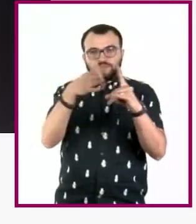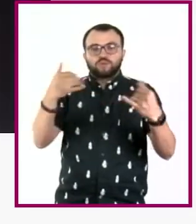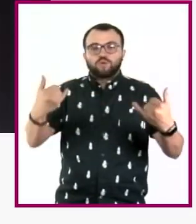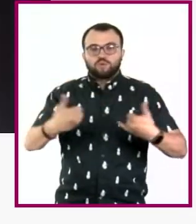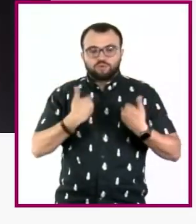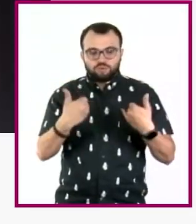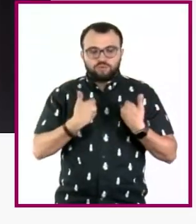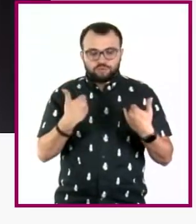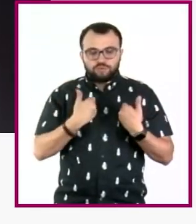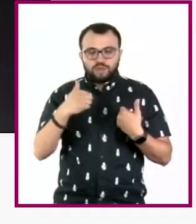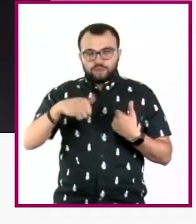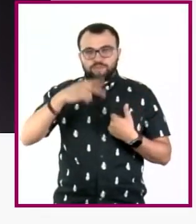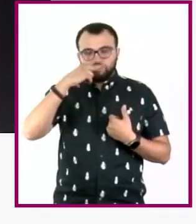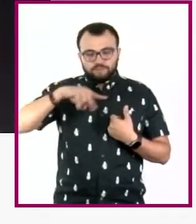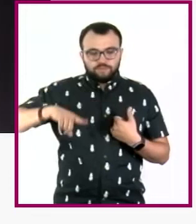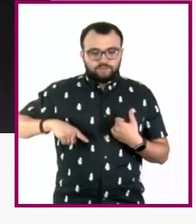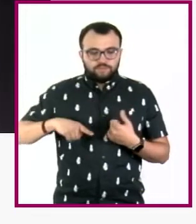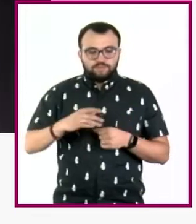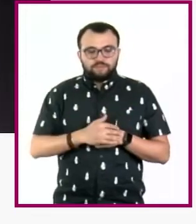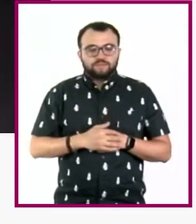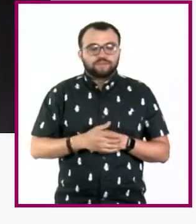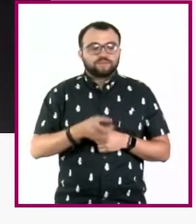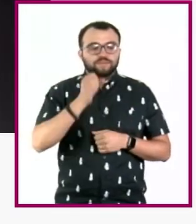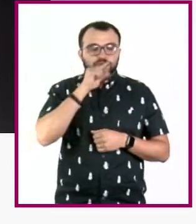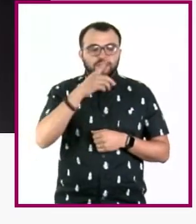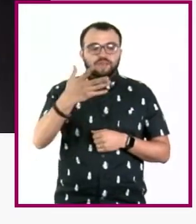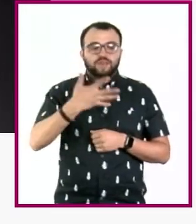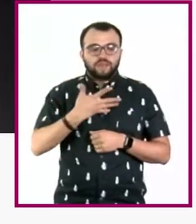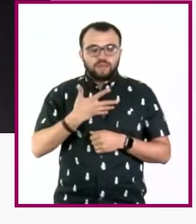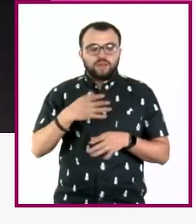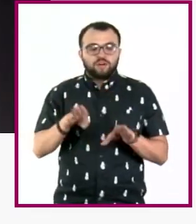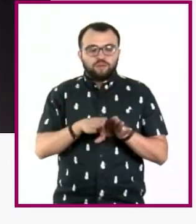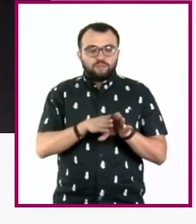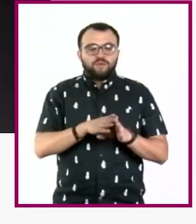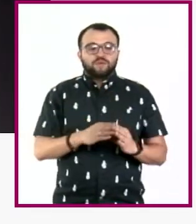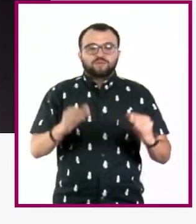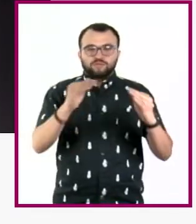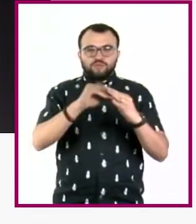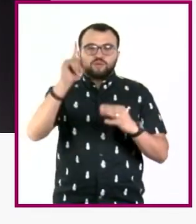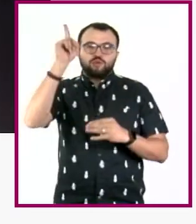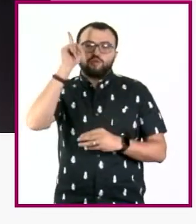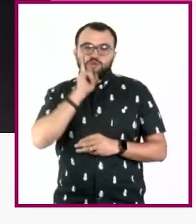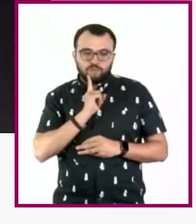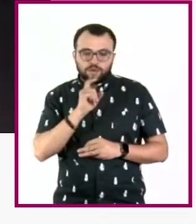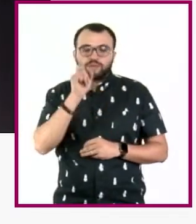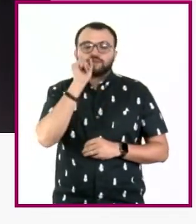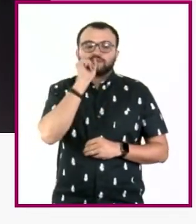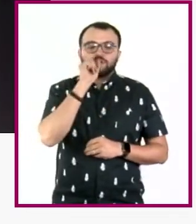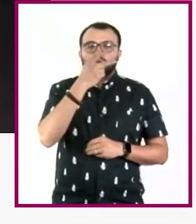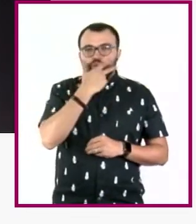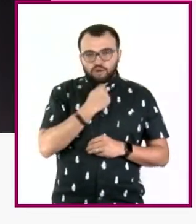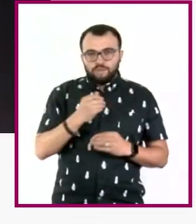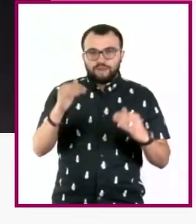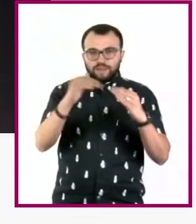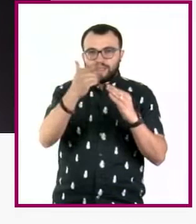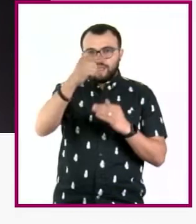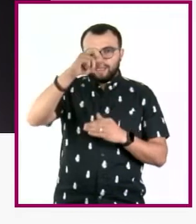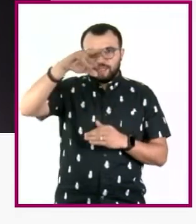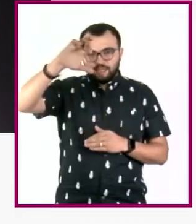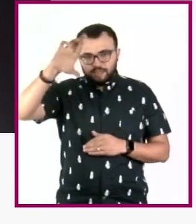juventud, así como hay una perspectiva de género en la hechura de las políticas públicas. En